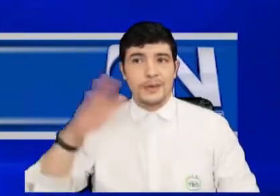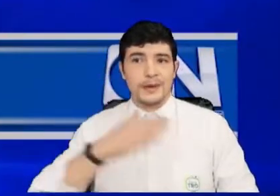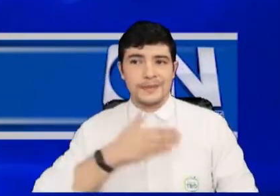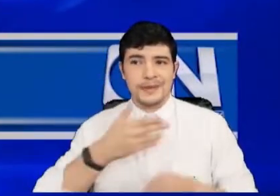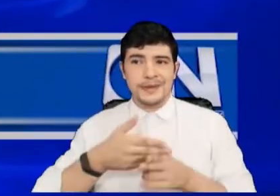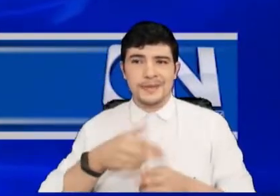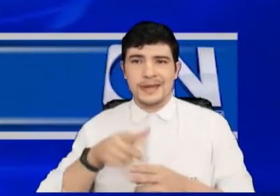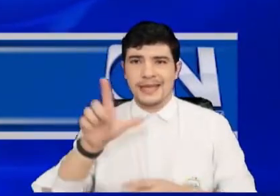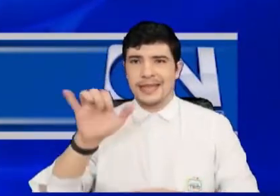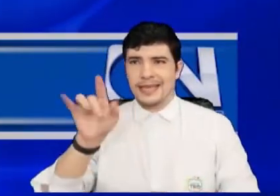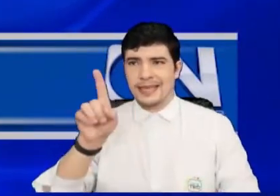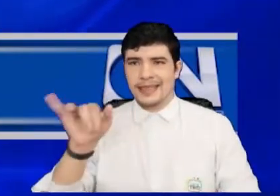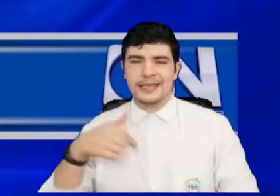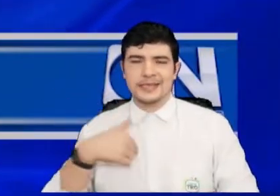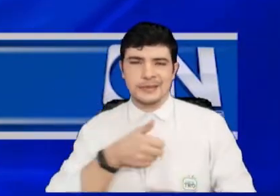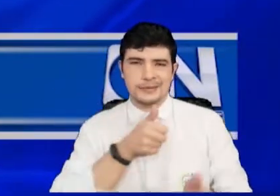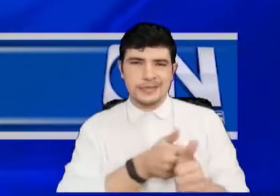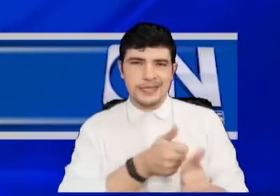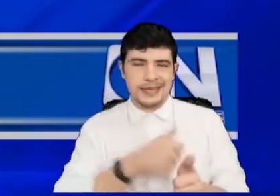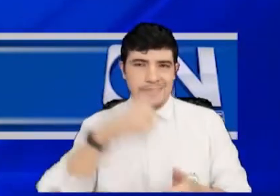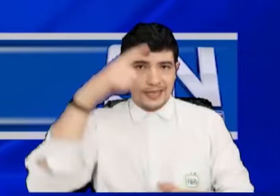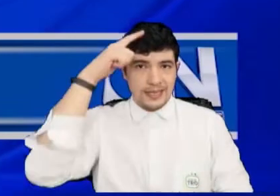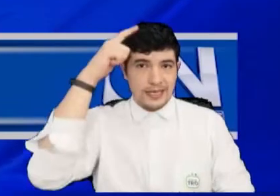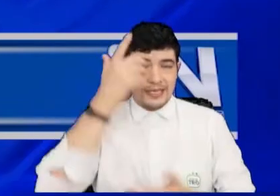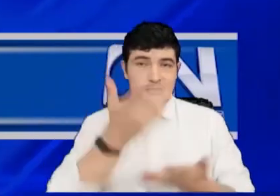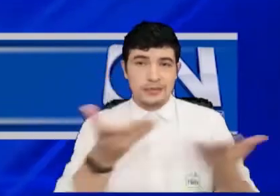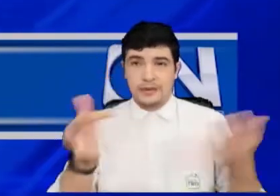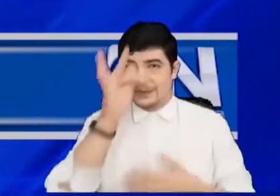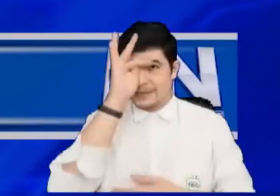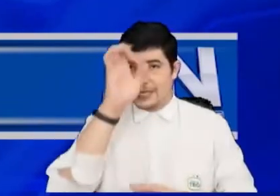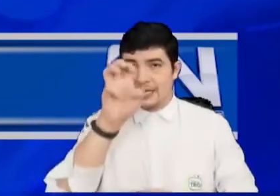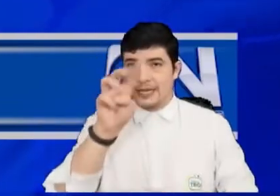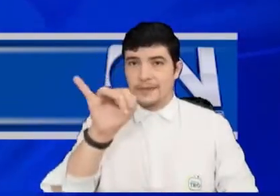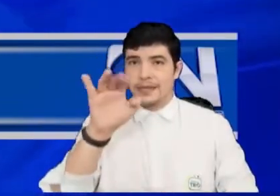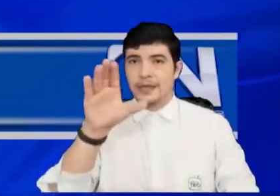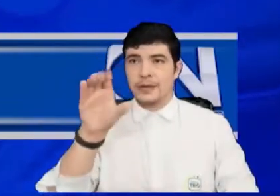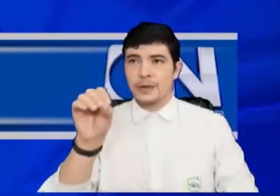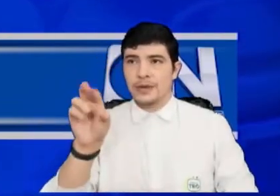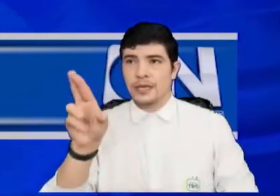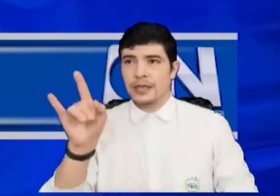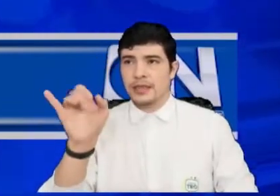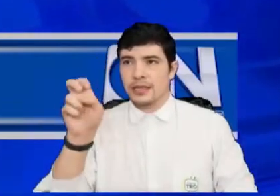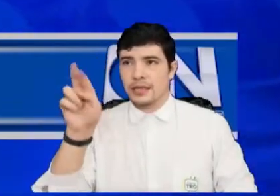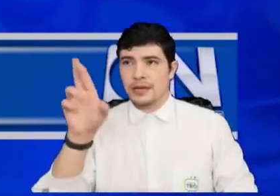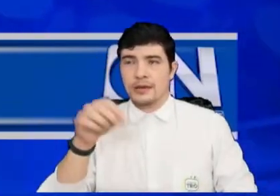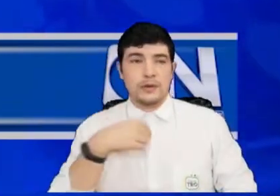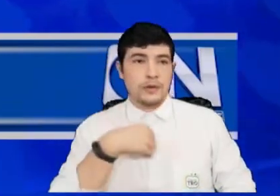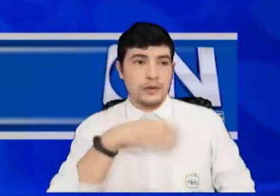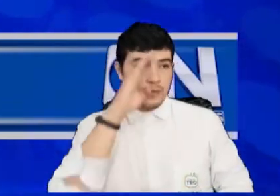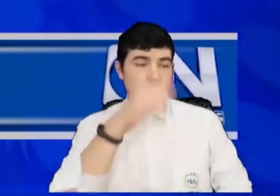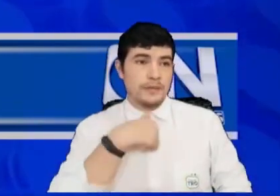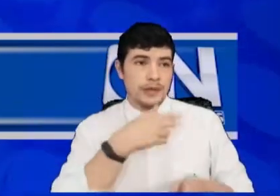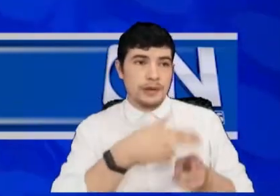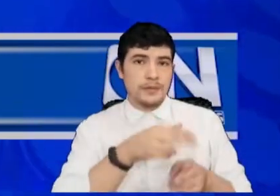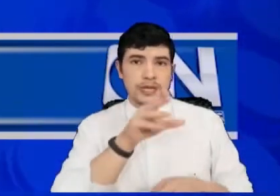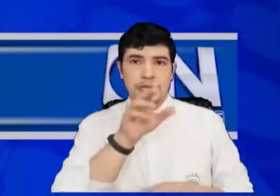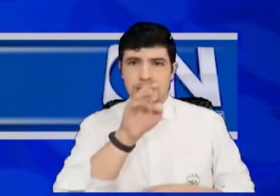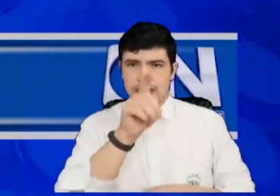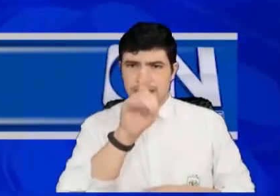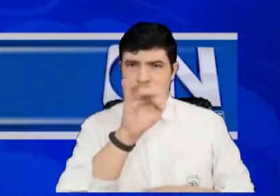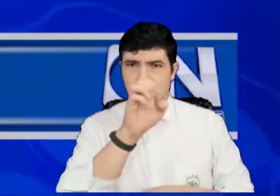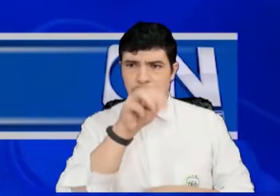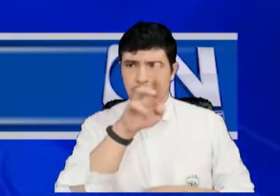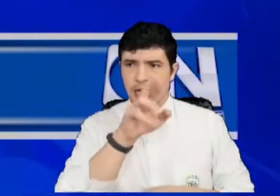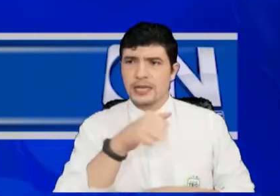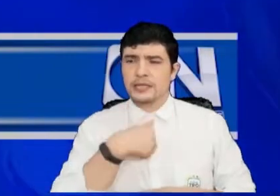Navarro, auxiliar de enfermería del Hospital Emiro Quintero Cañizares. Mi nombre es Xiomar Asensio, trabajo en la ESE en Salud de